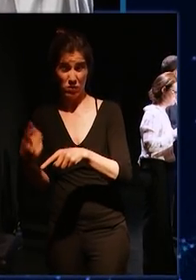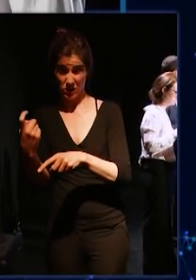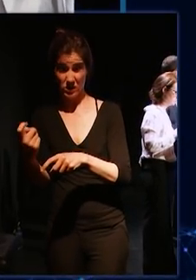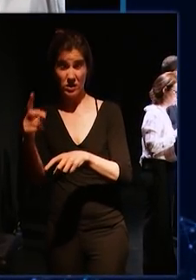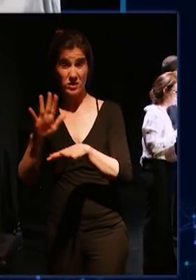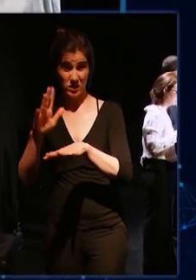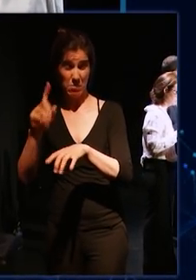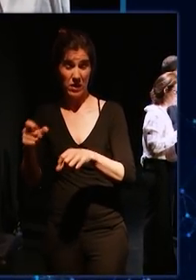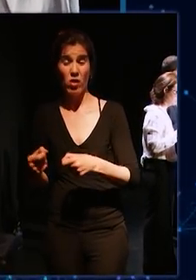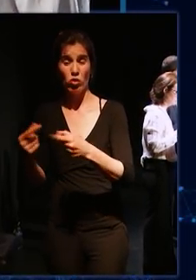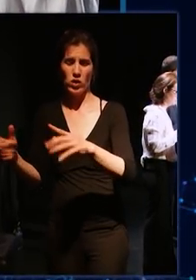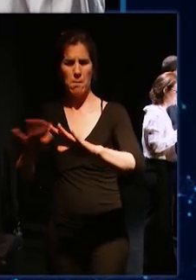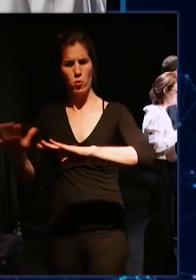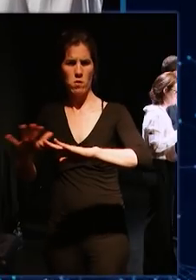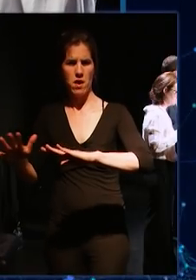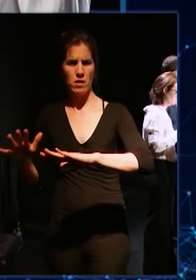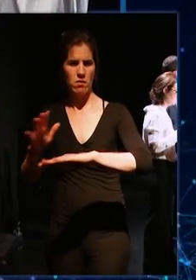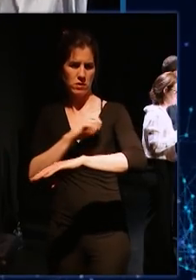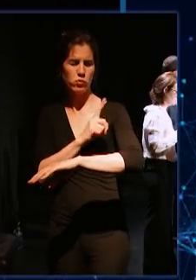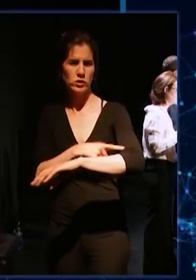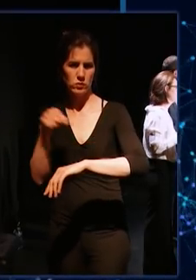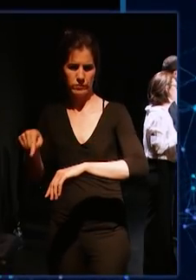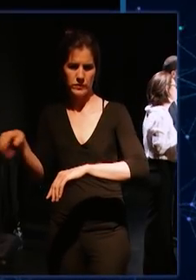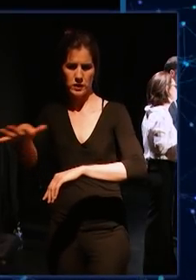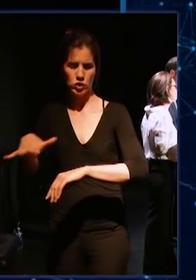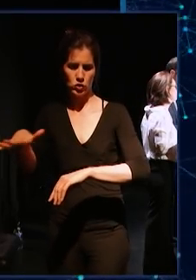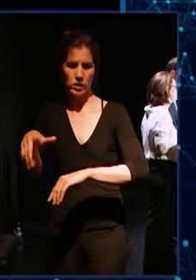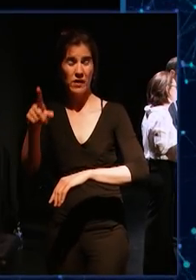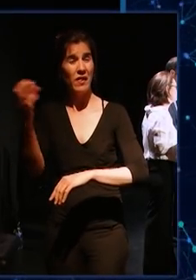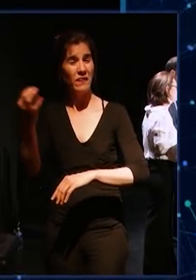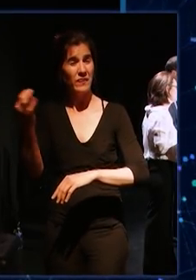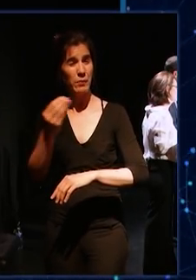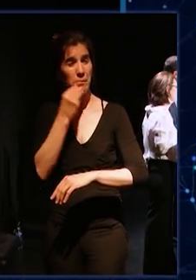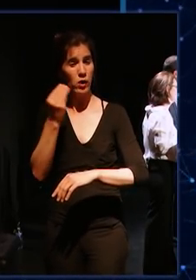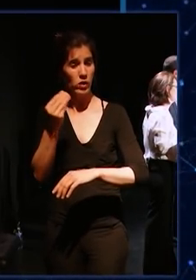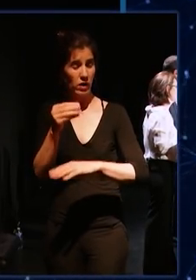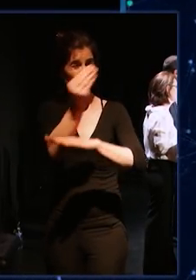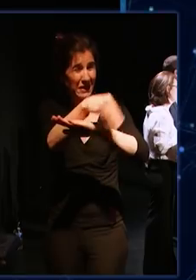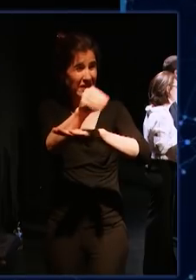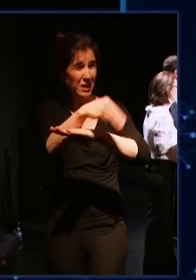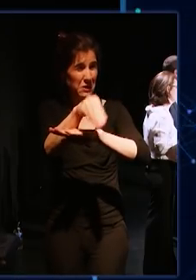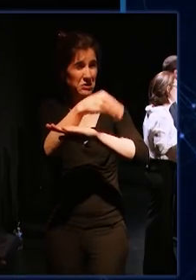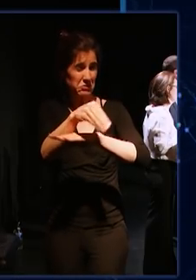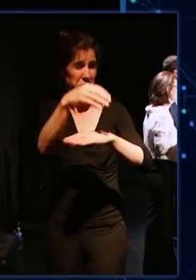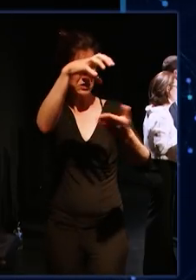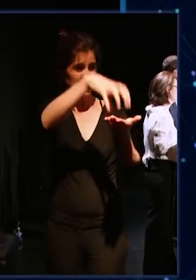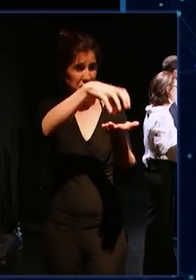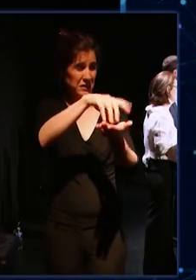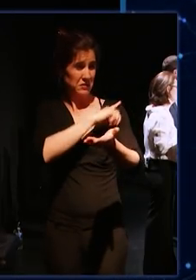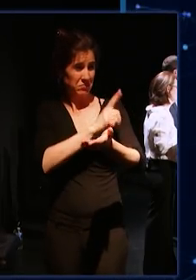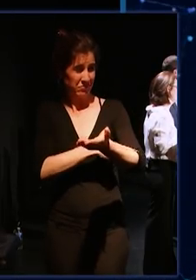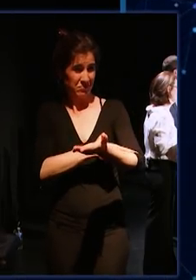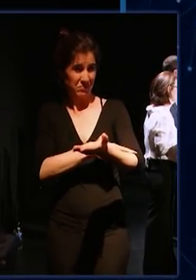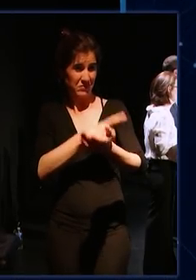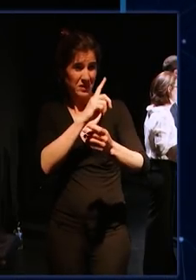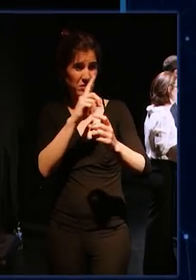actividad deportiva en el Poble Sec. Hay que mejorar el mantenimiento de las instalaciones deportivas, hay que hilar muy fino en